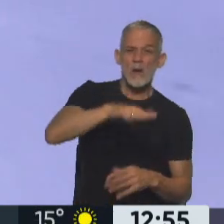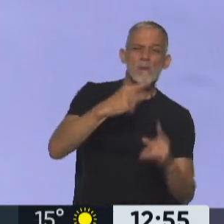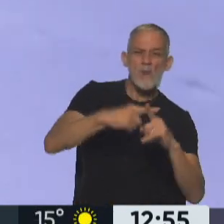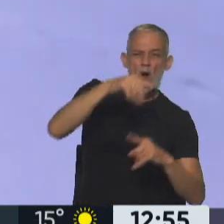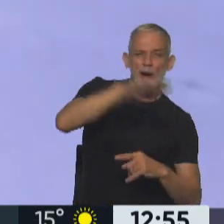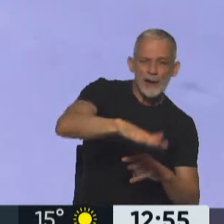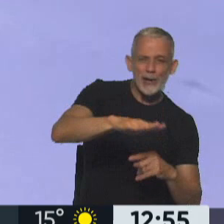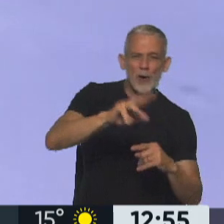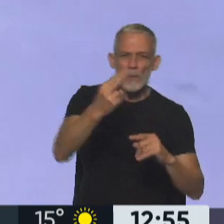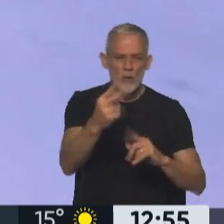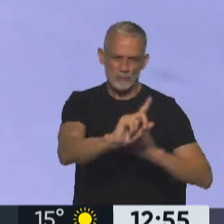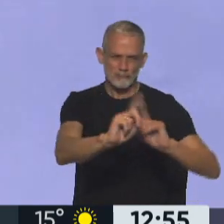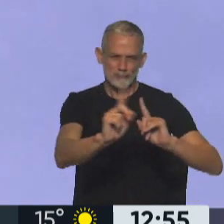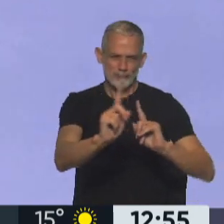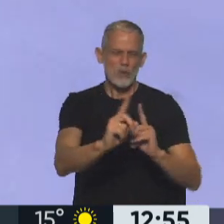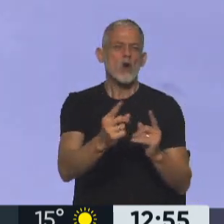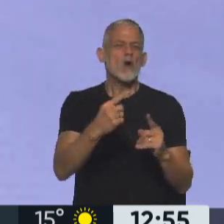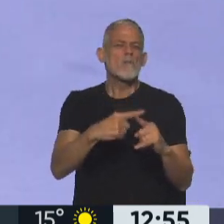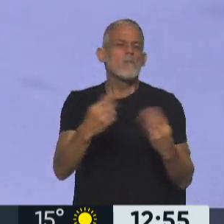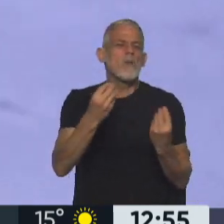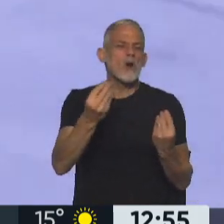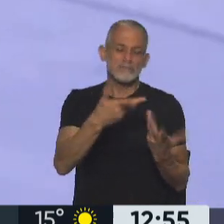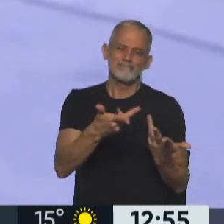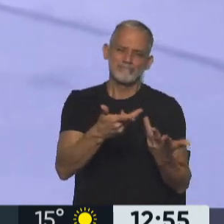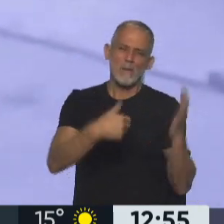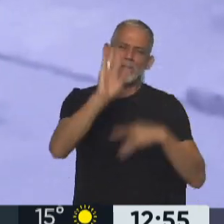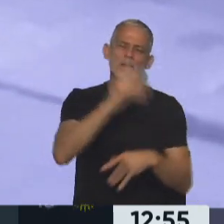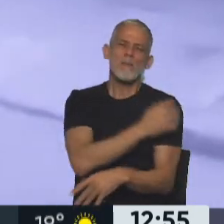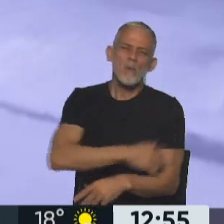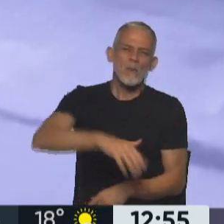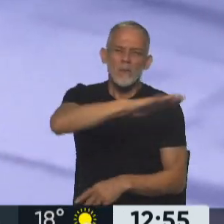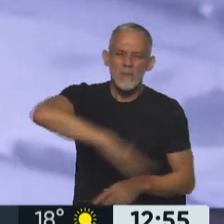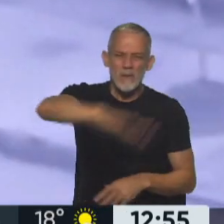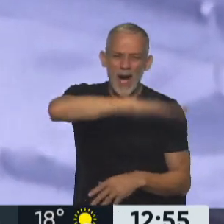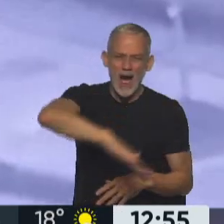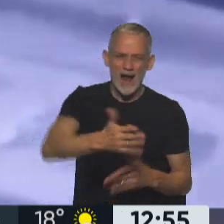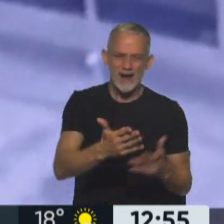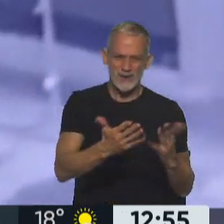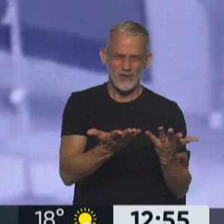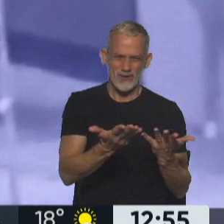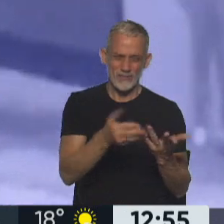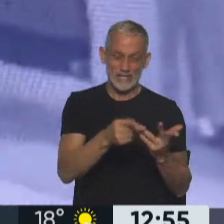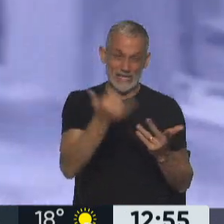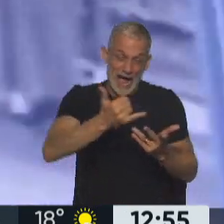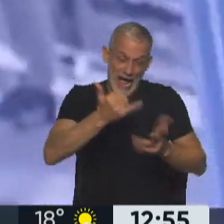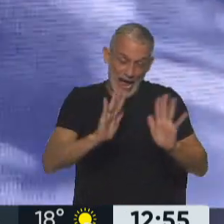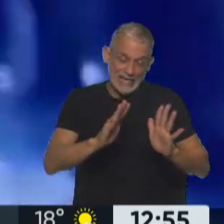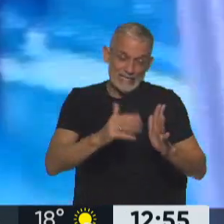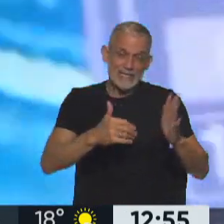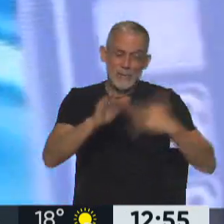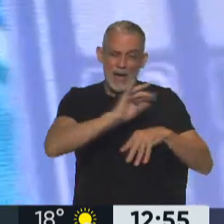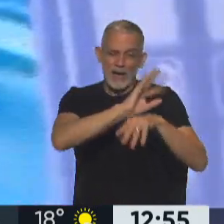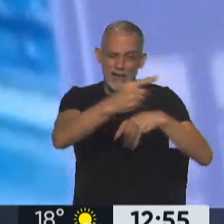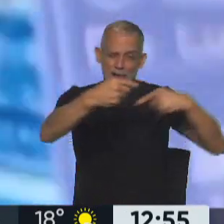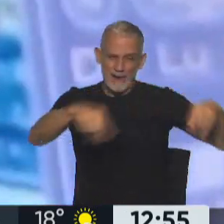que le hizo perder la vida, sino que probablemente esté más expuesta por vivir en una barriada popular donde, pese a que haya una tendencia a